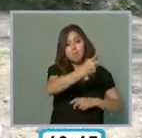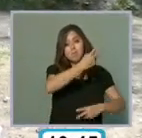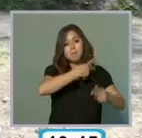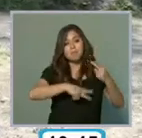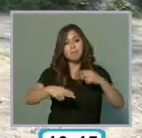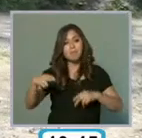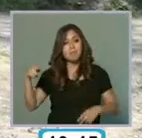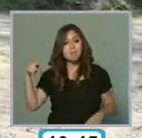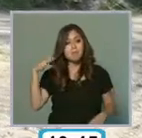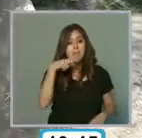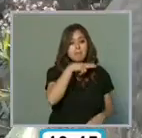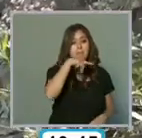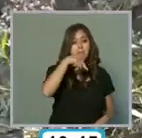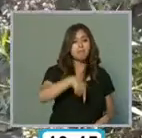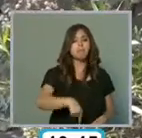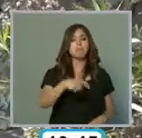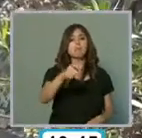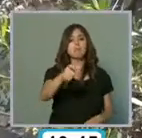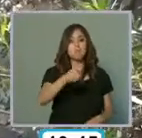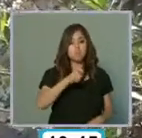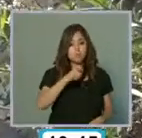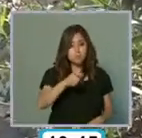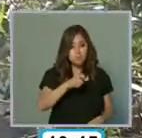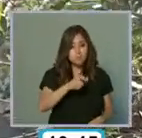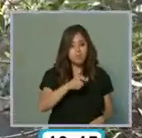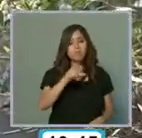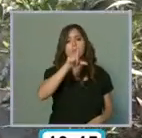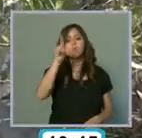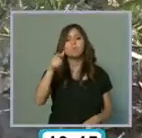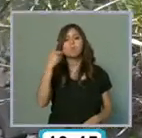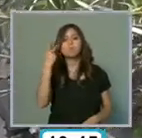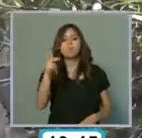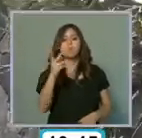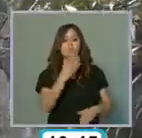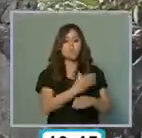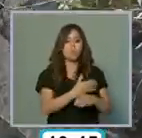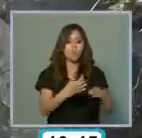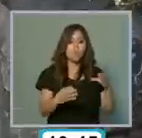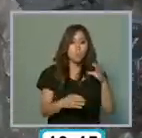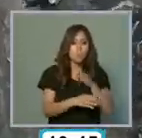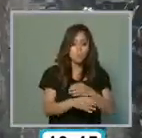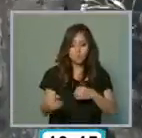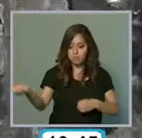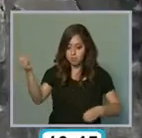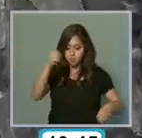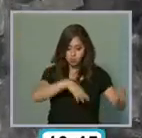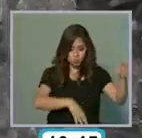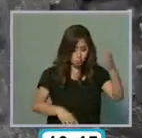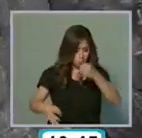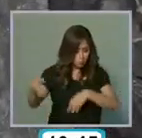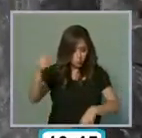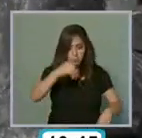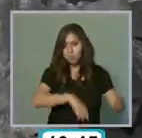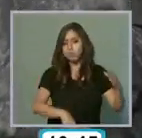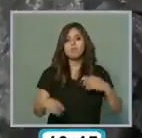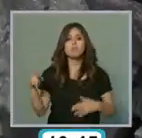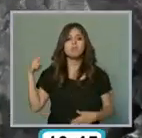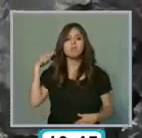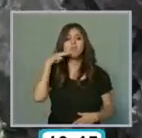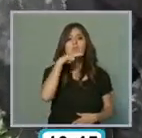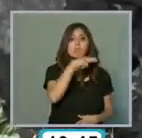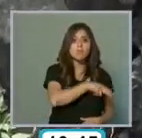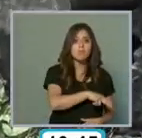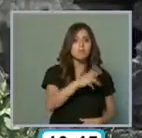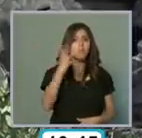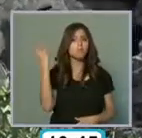al barrio de la Asunción, se lleva sus cosas, sale corriendo por de allá del barrio y